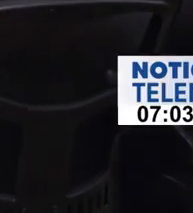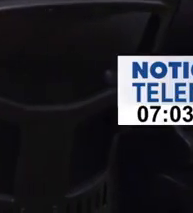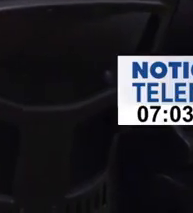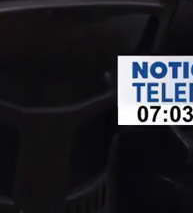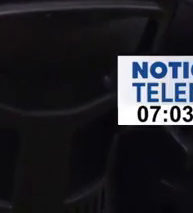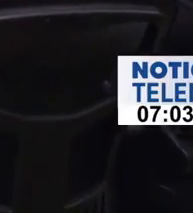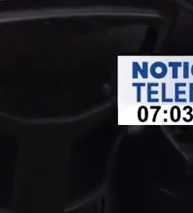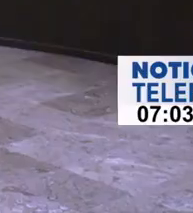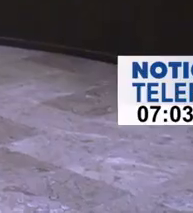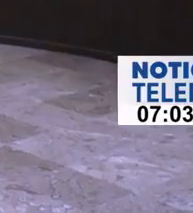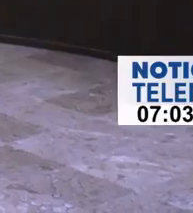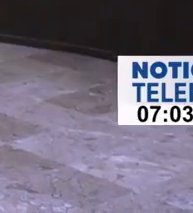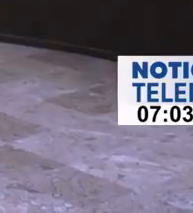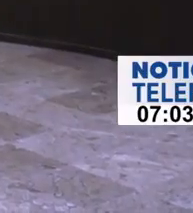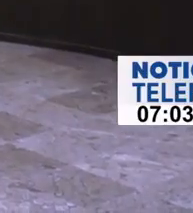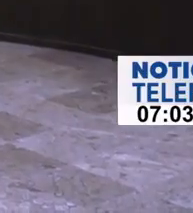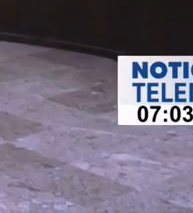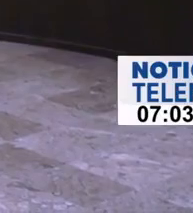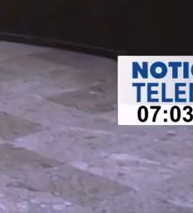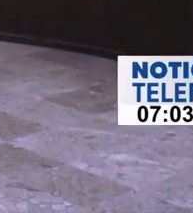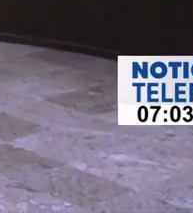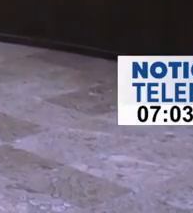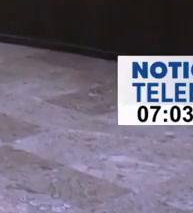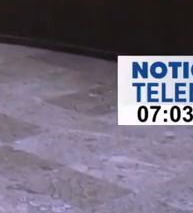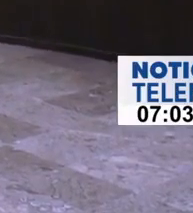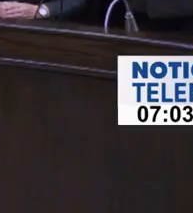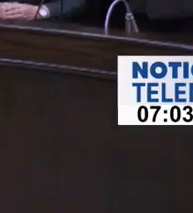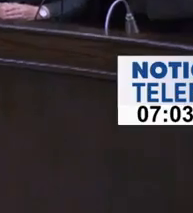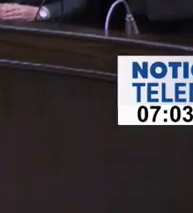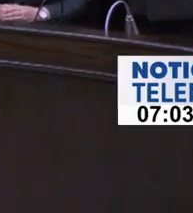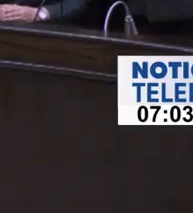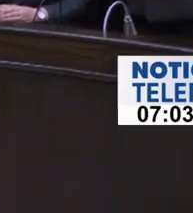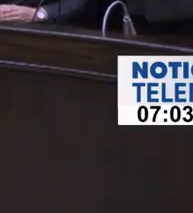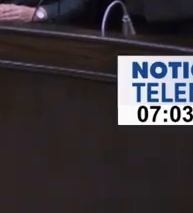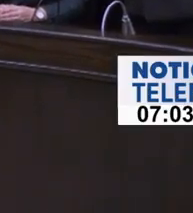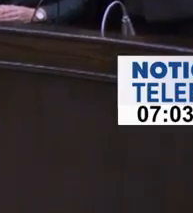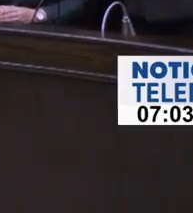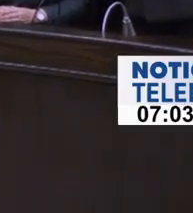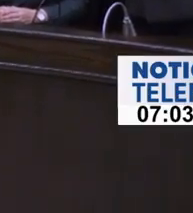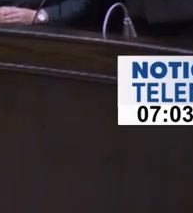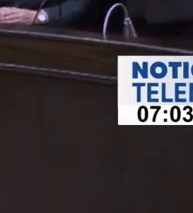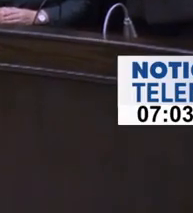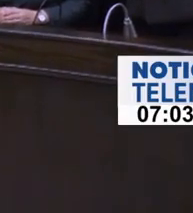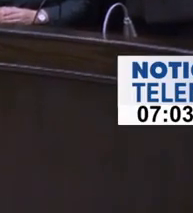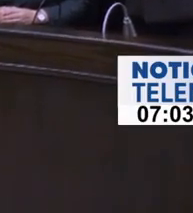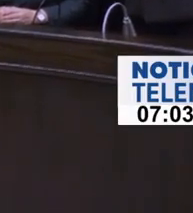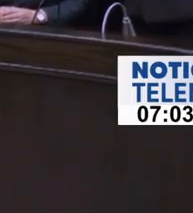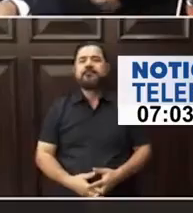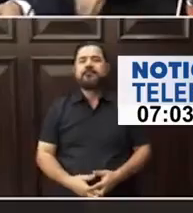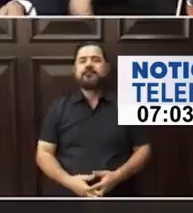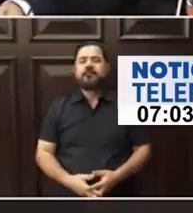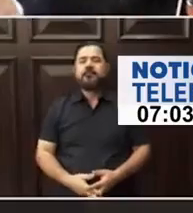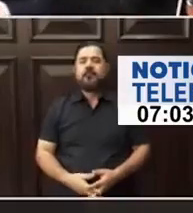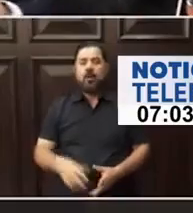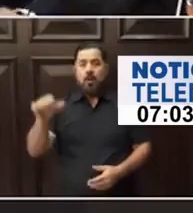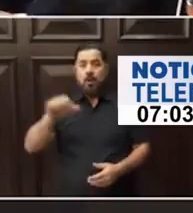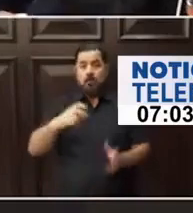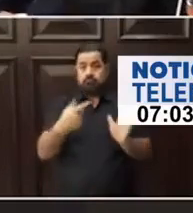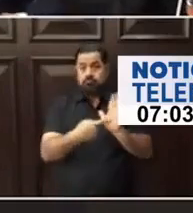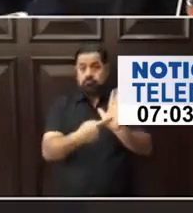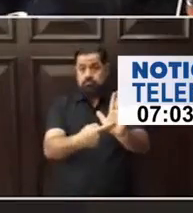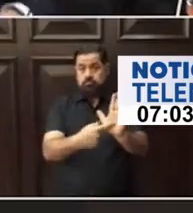Constitución Política de Sonora, que ordena la presentación del informe impreso y detallado de obras e inversiones realizadas. En este